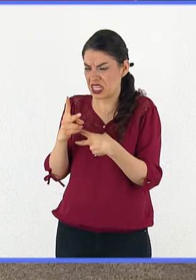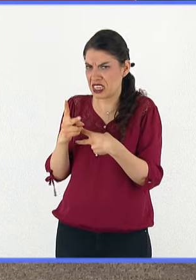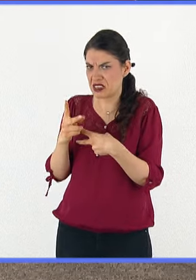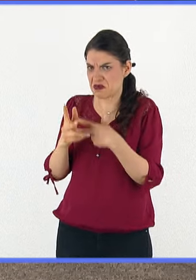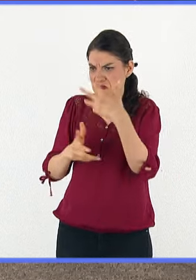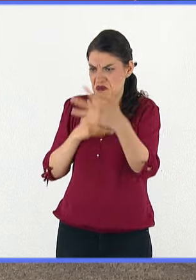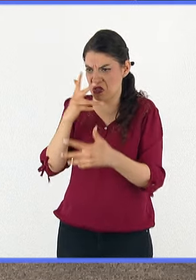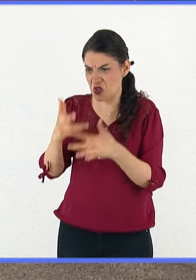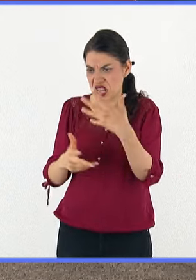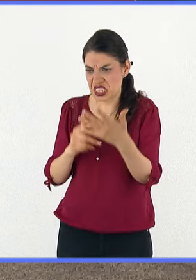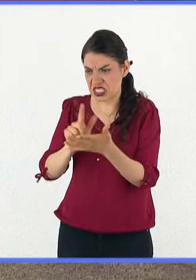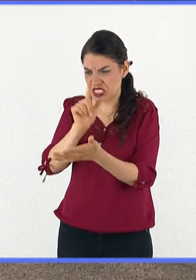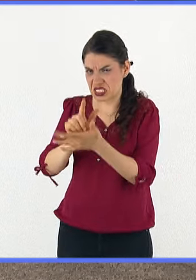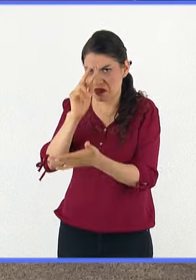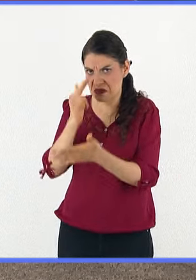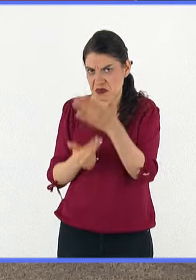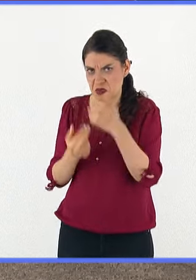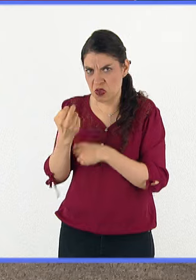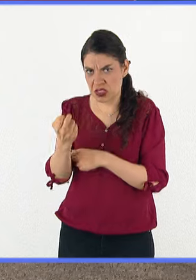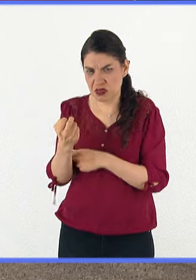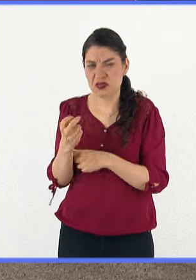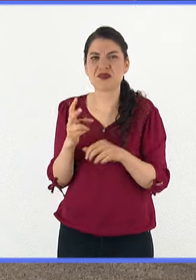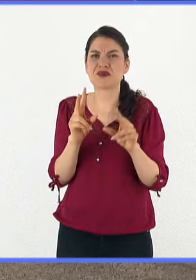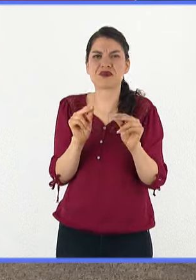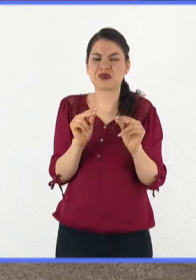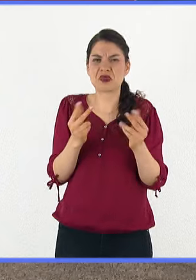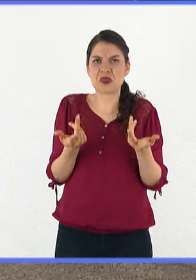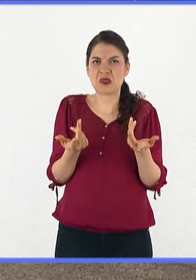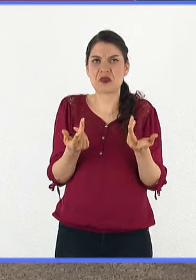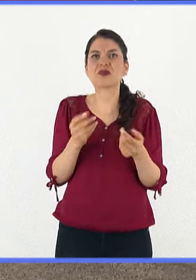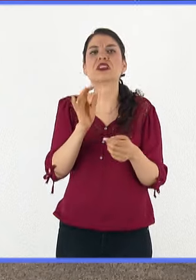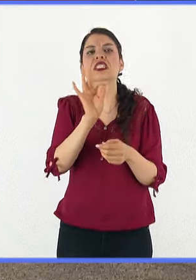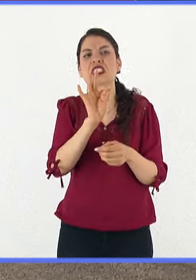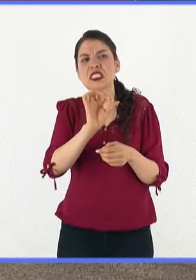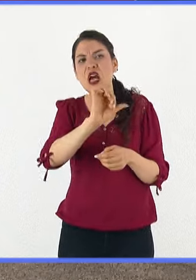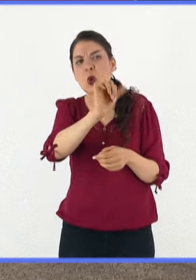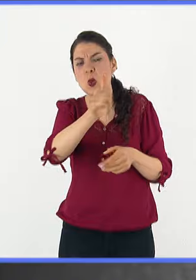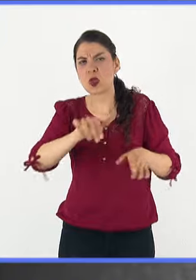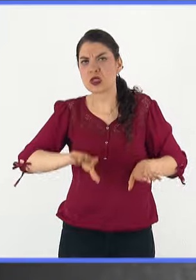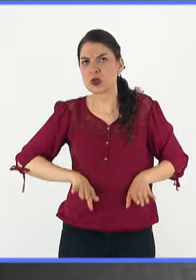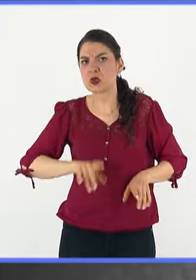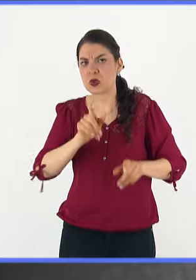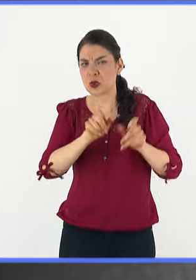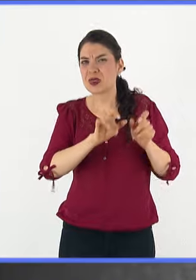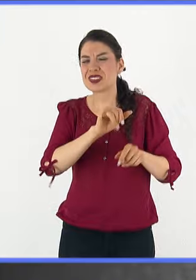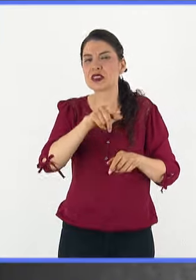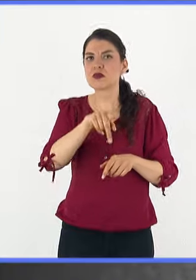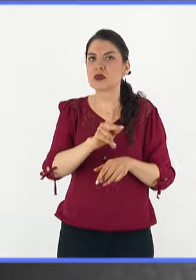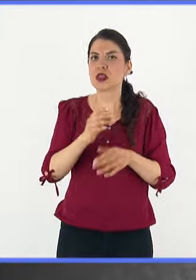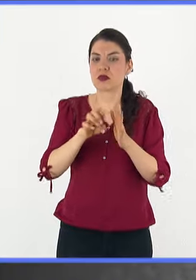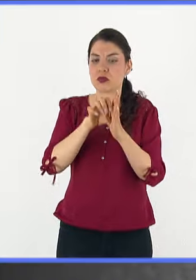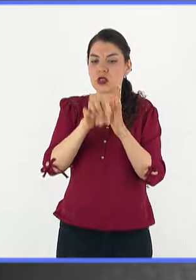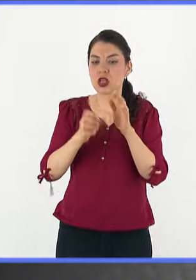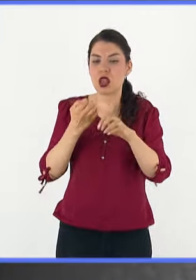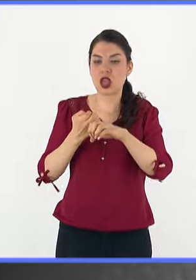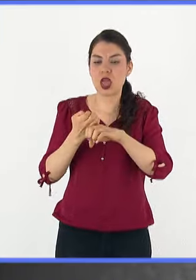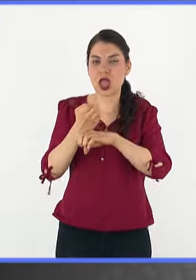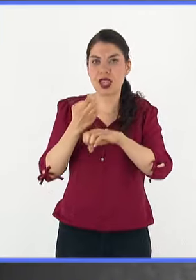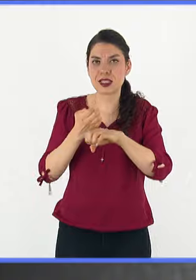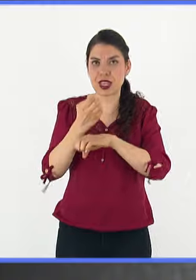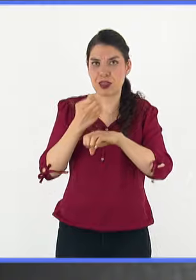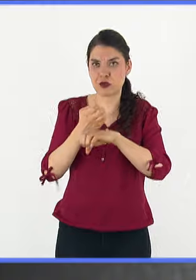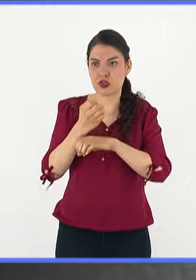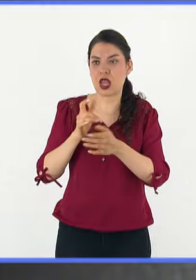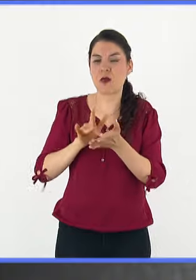forma hay puede haber cierto tipo de conductas propensas en fin Sí pero los estados más ricos que más contribuyen al producto interno